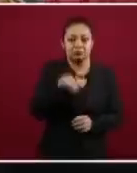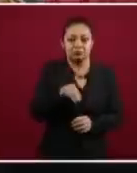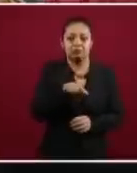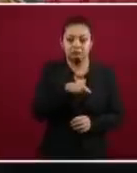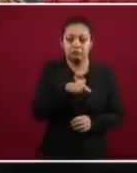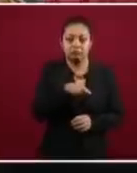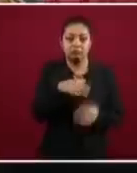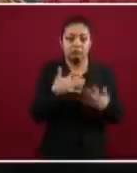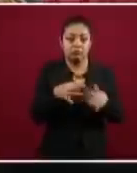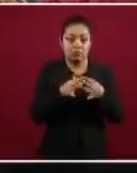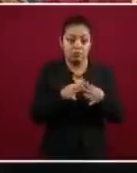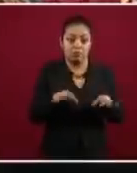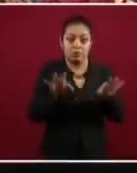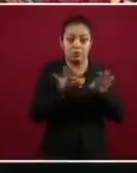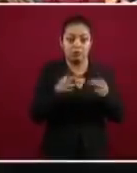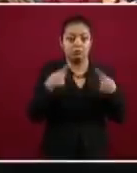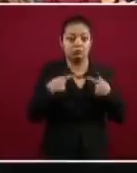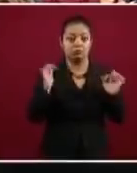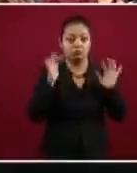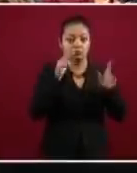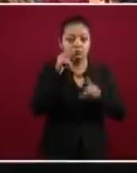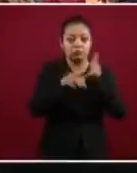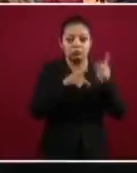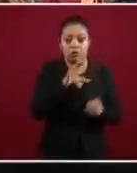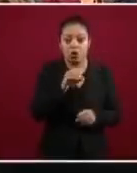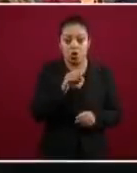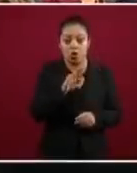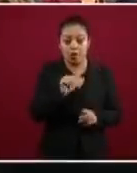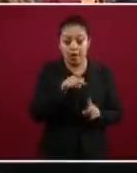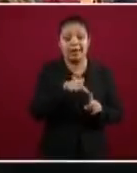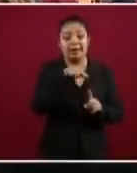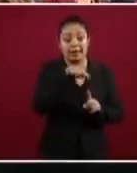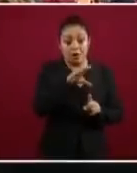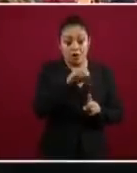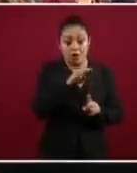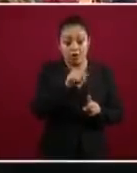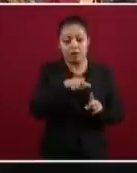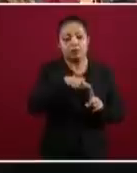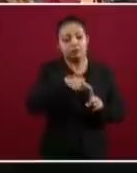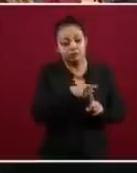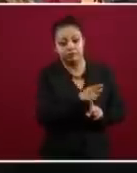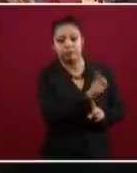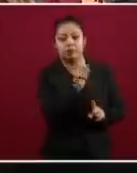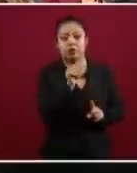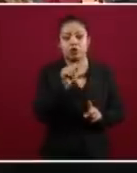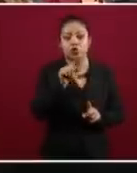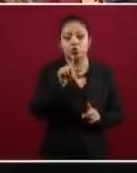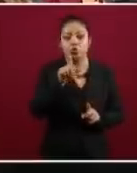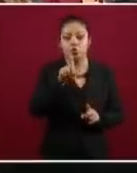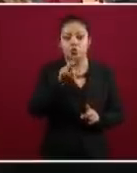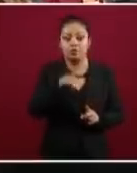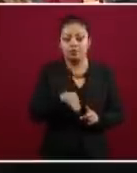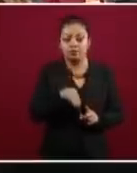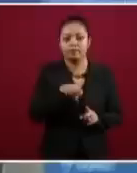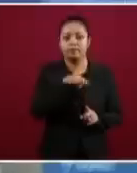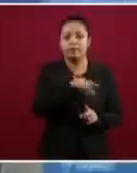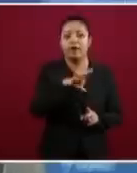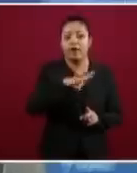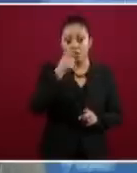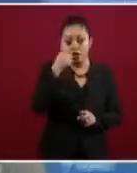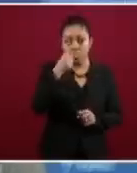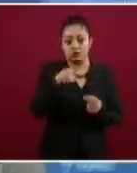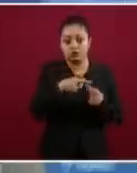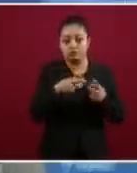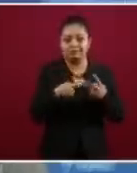gran potencial de visita turística, y de Cobá nos vamos hacia Tulum. Y ahí tenemos dos opciones, subir